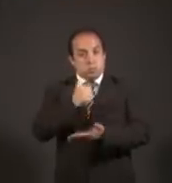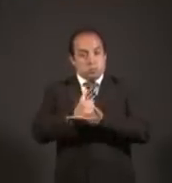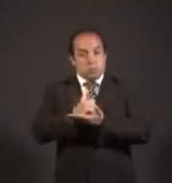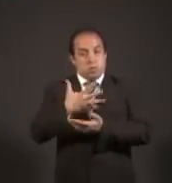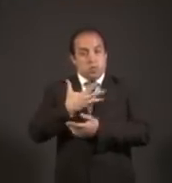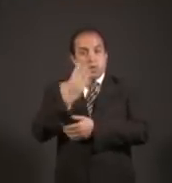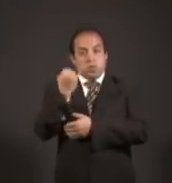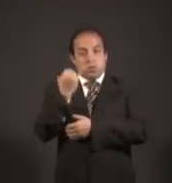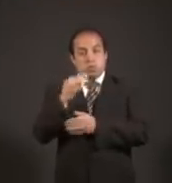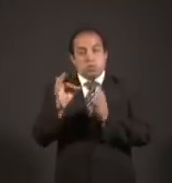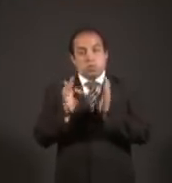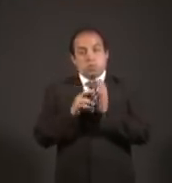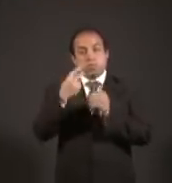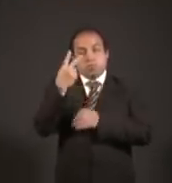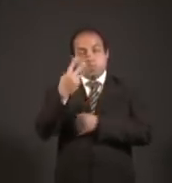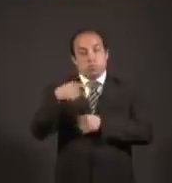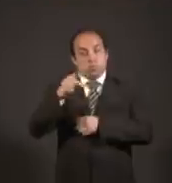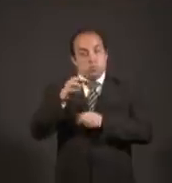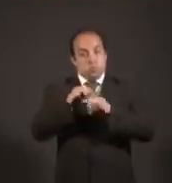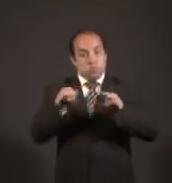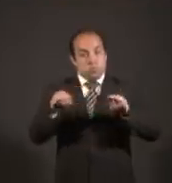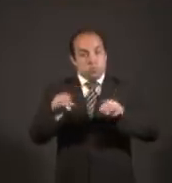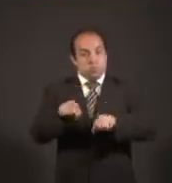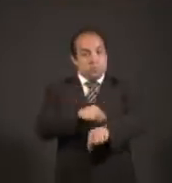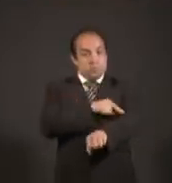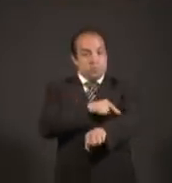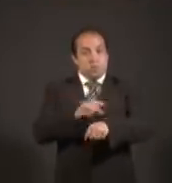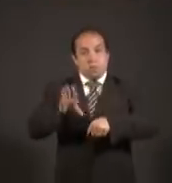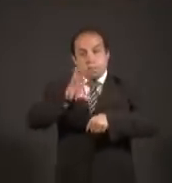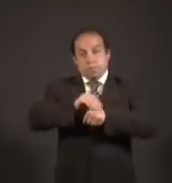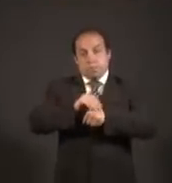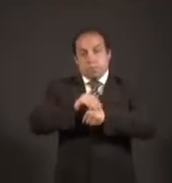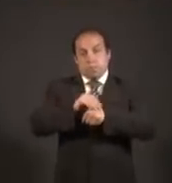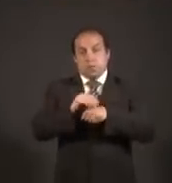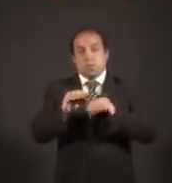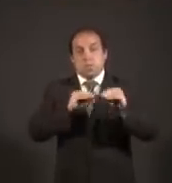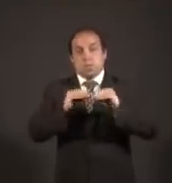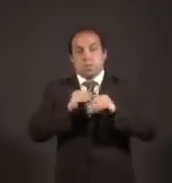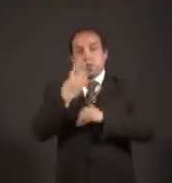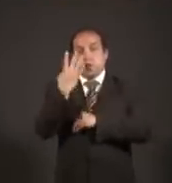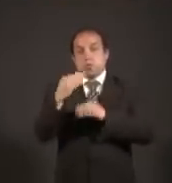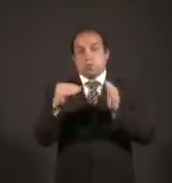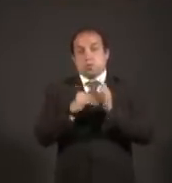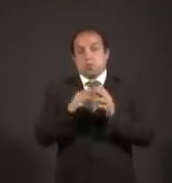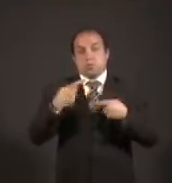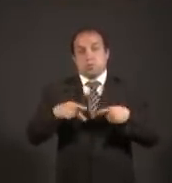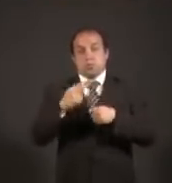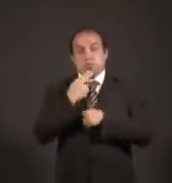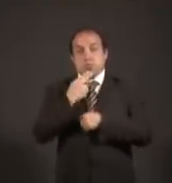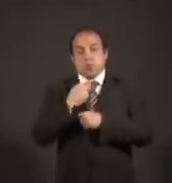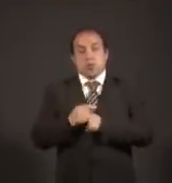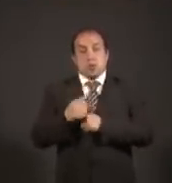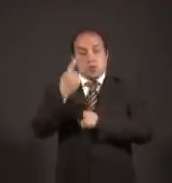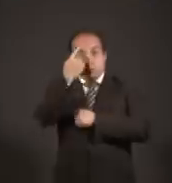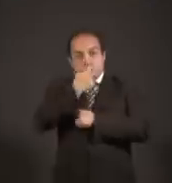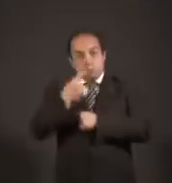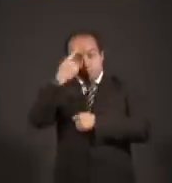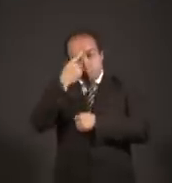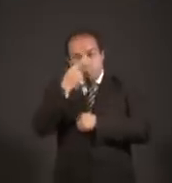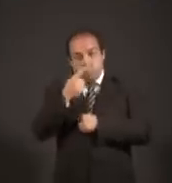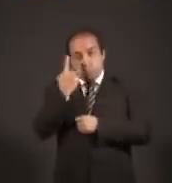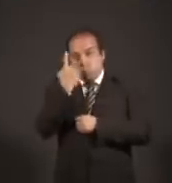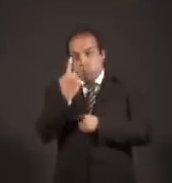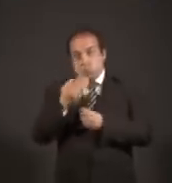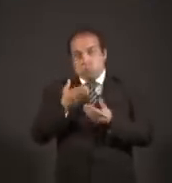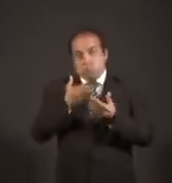9.2 kilómetros de longitud y permitirá trasladar hasta 4.000 personas usuarias por hora y por sentido en